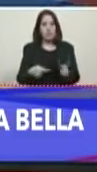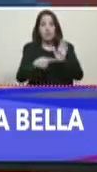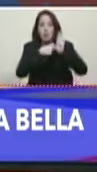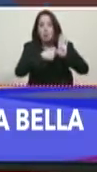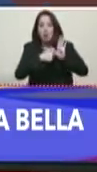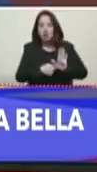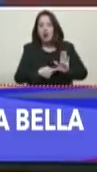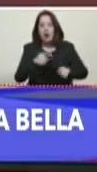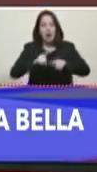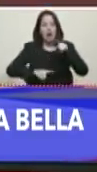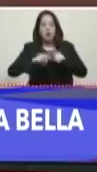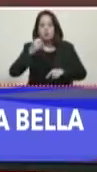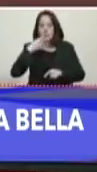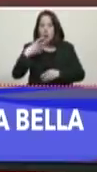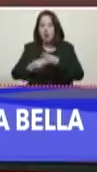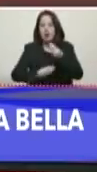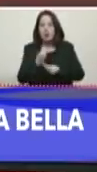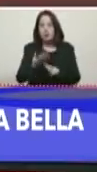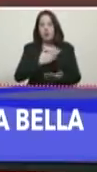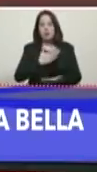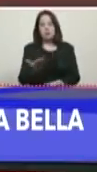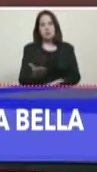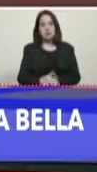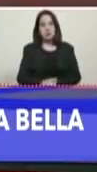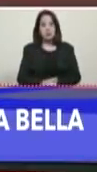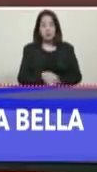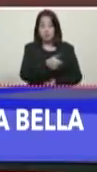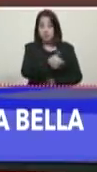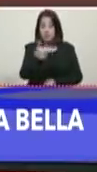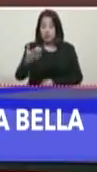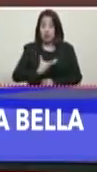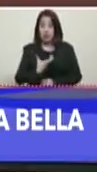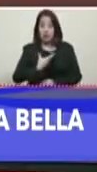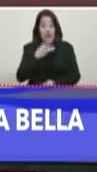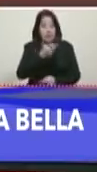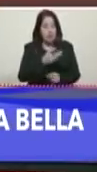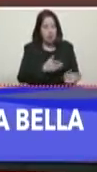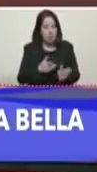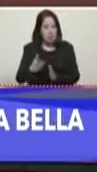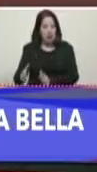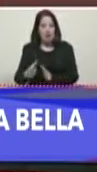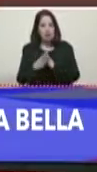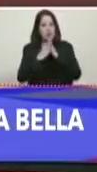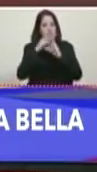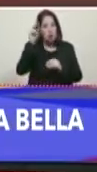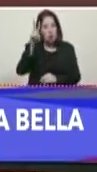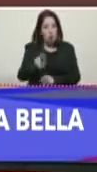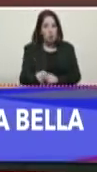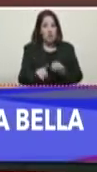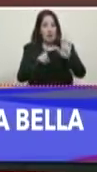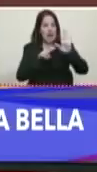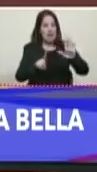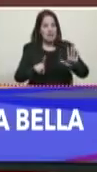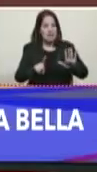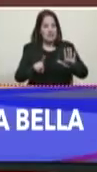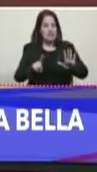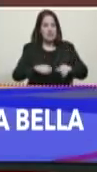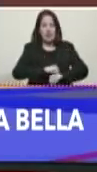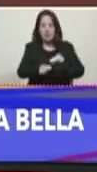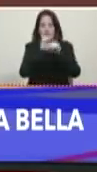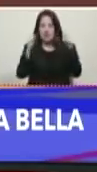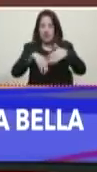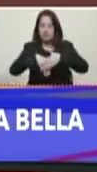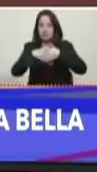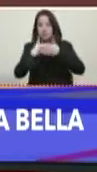y cada alcalde debería tener un plan para todos los días desde las seis de la mañana recorrer su ciudad a las